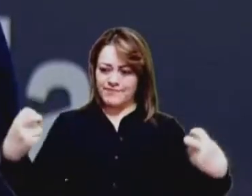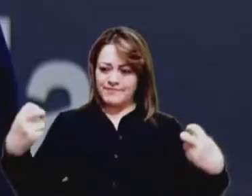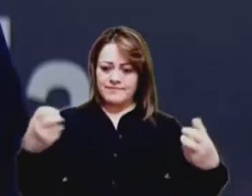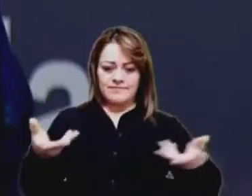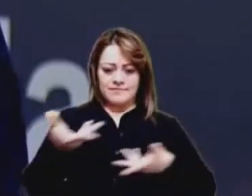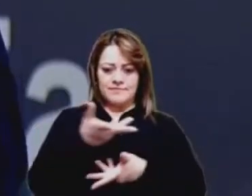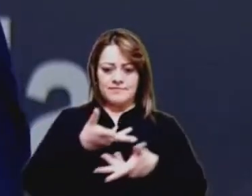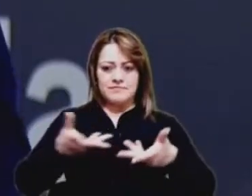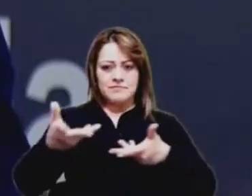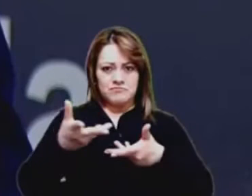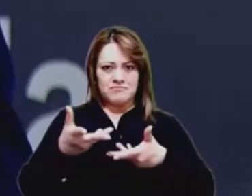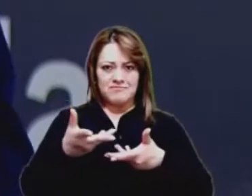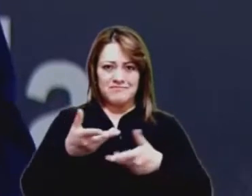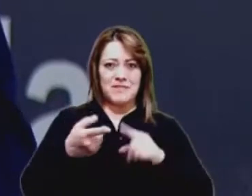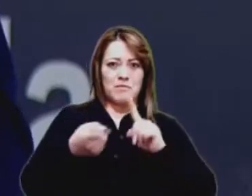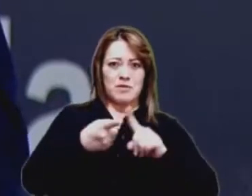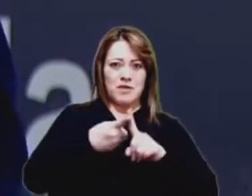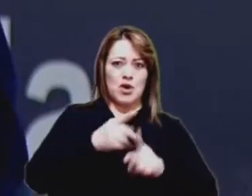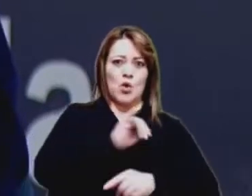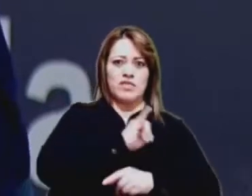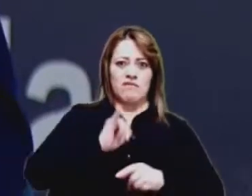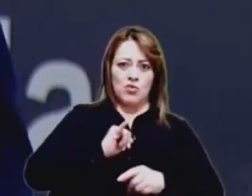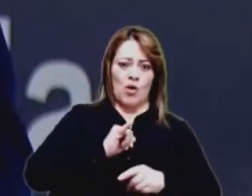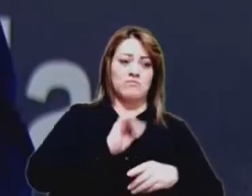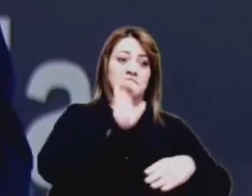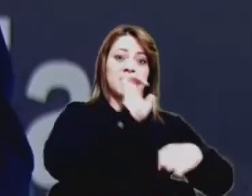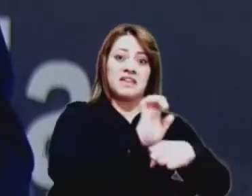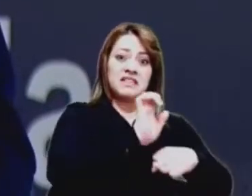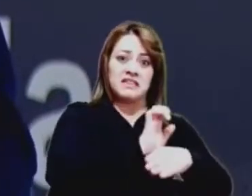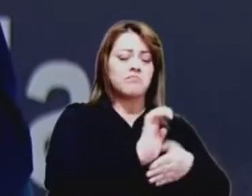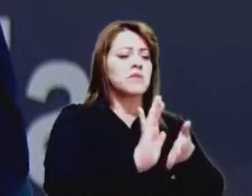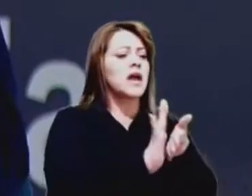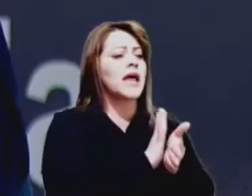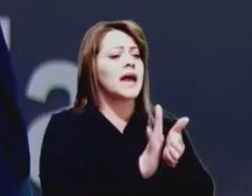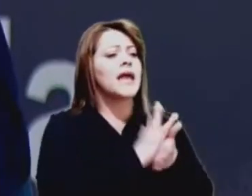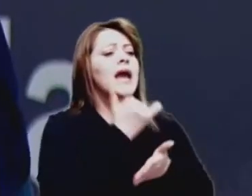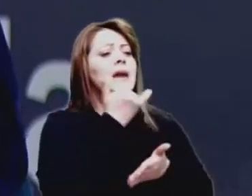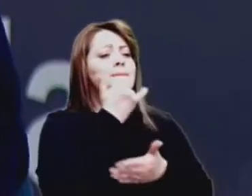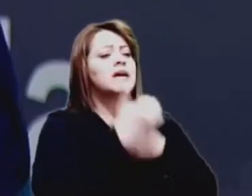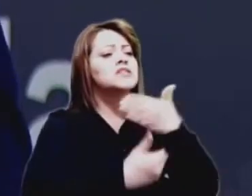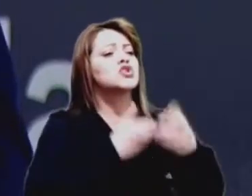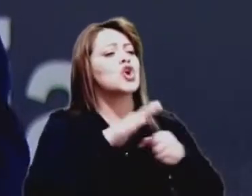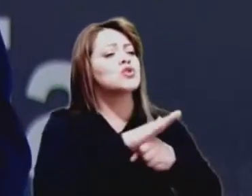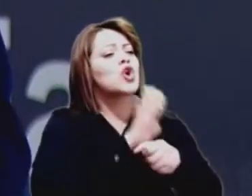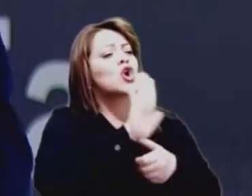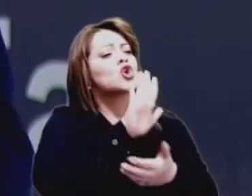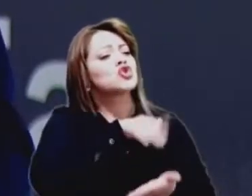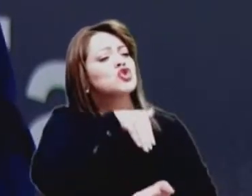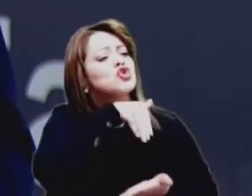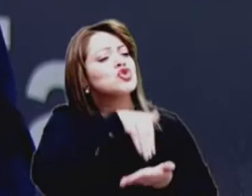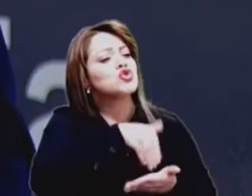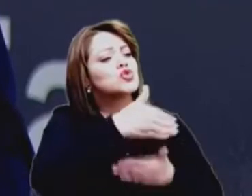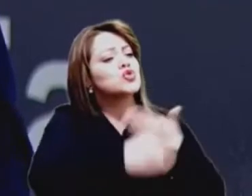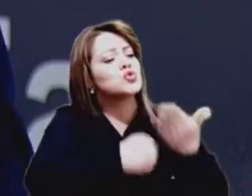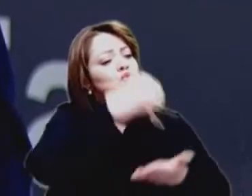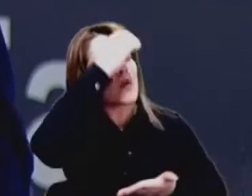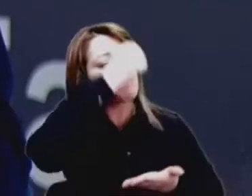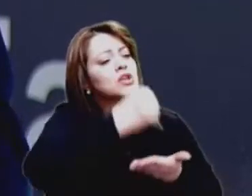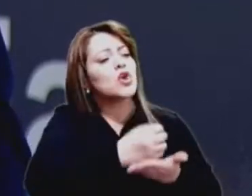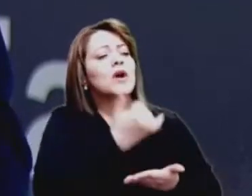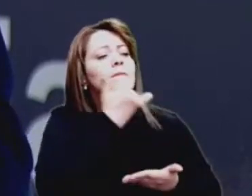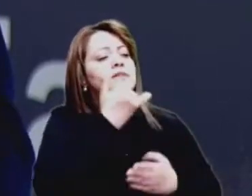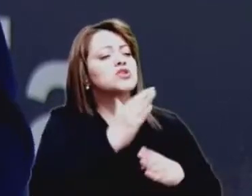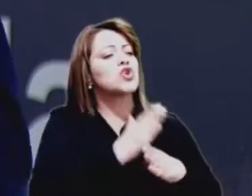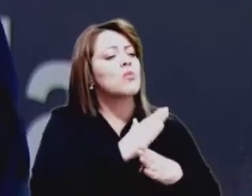de manera individual con cada entidad para que nos expliquen bien su posición su perspectiva respecto de la diferencia respecto del